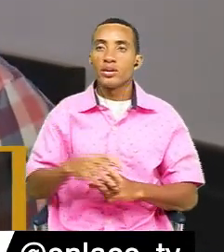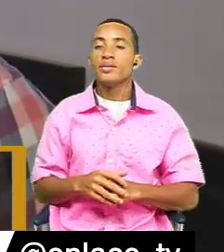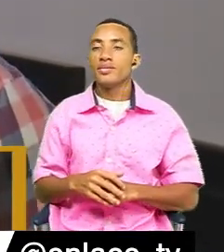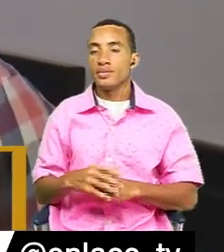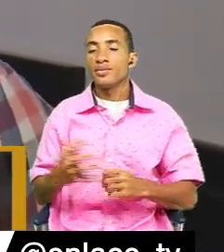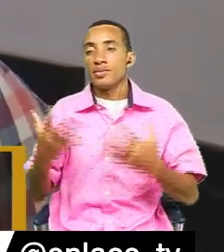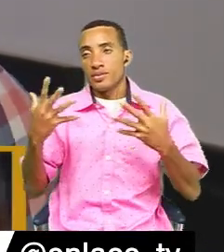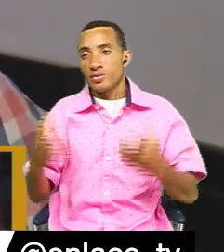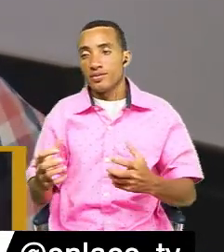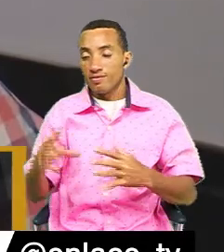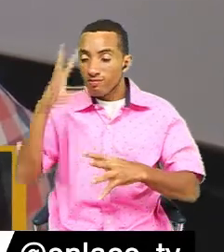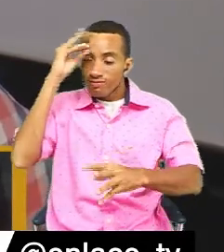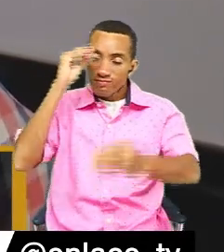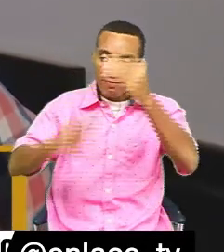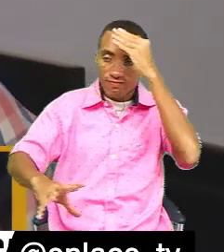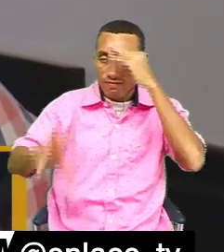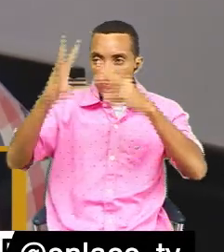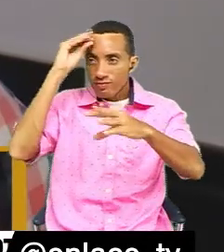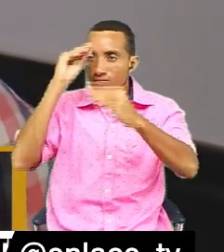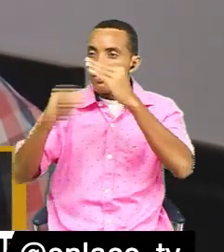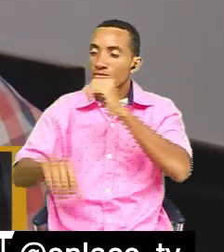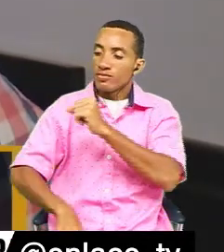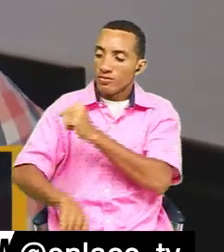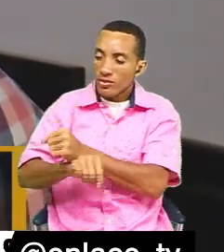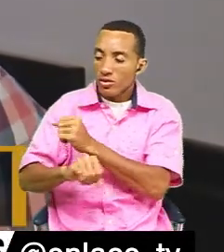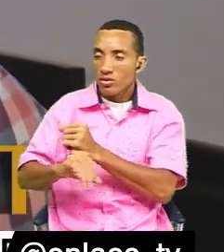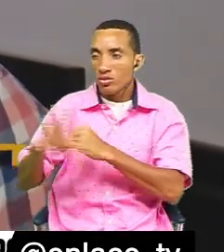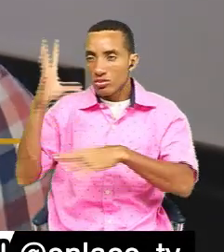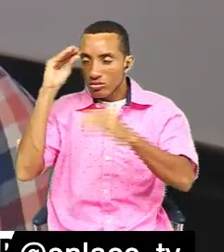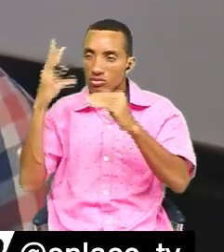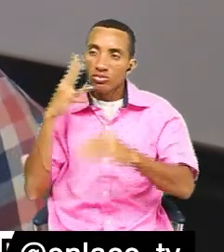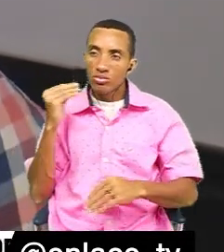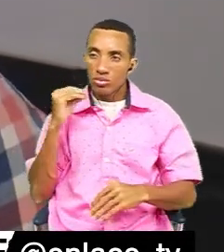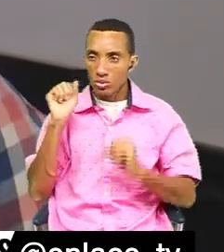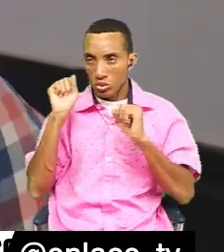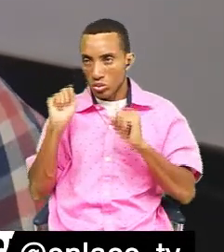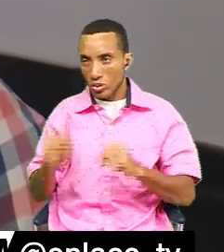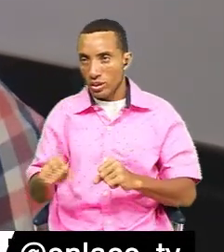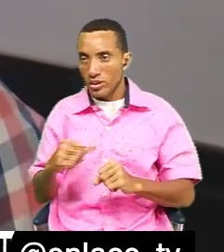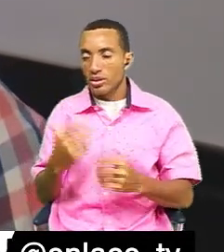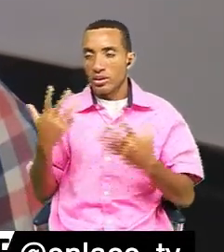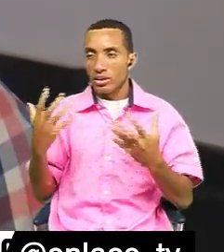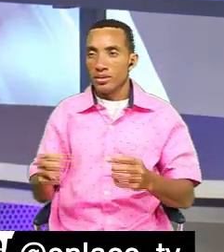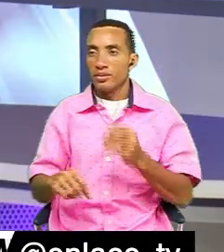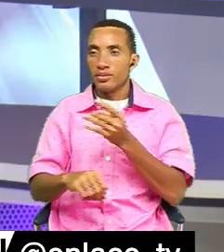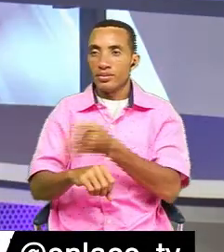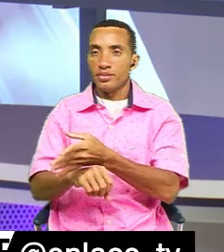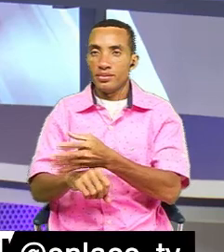ganancia de torneos y partidos que nos dan el como ese empuje para lograr el torneo acá en el campeonato.